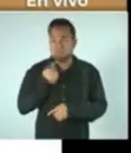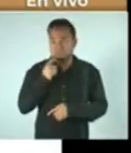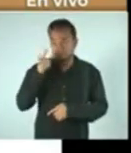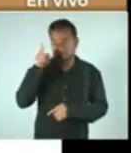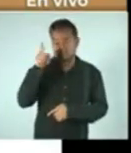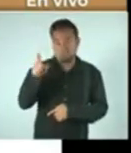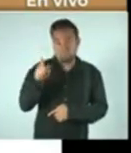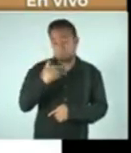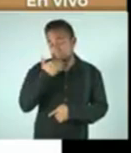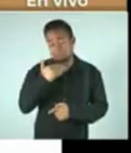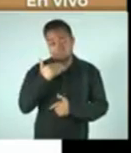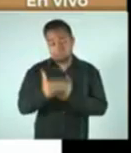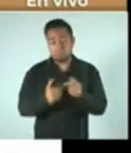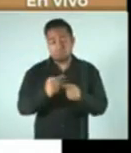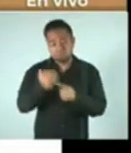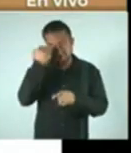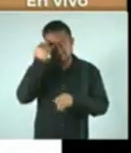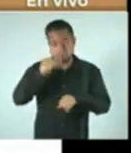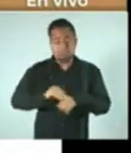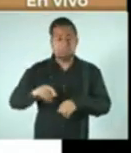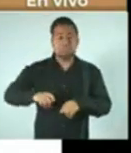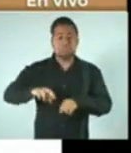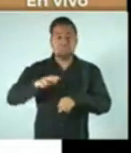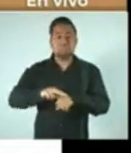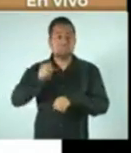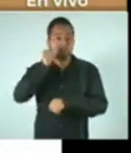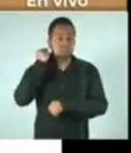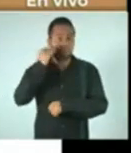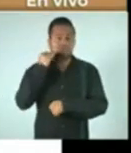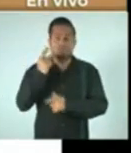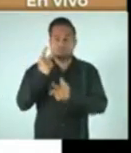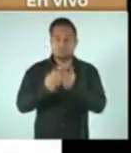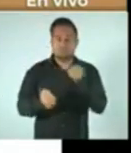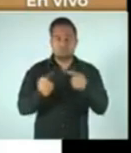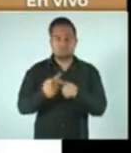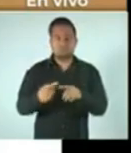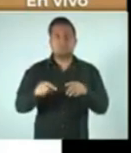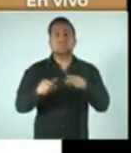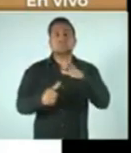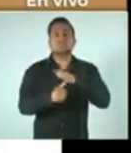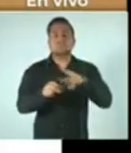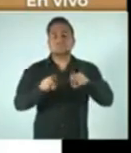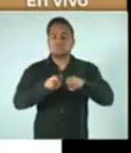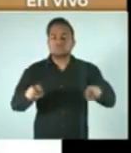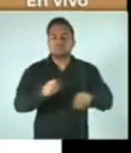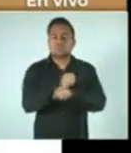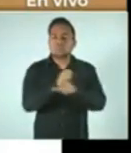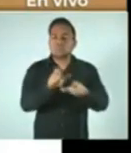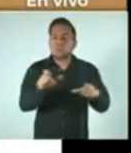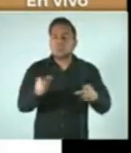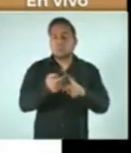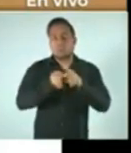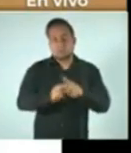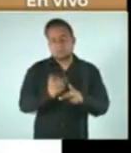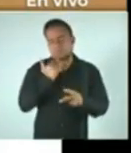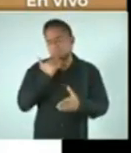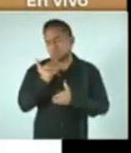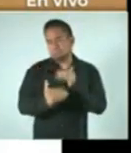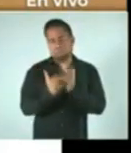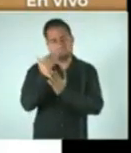que impulsa el señor gobernador Salomón Jara junto con la mesa de seguridad comienza pues a dar los